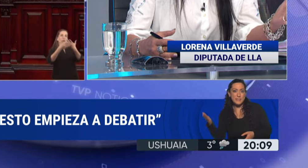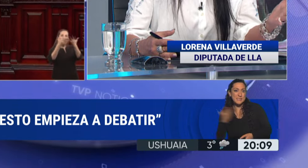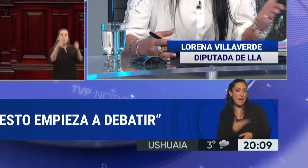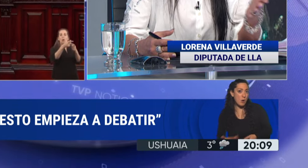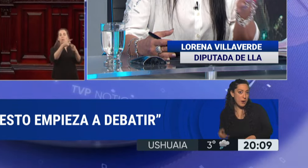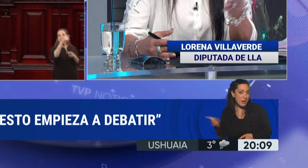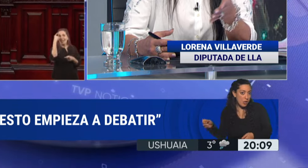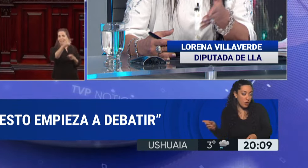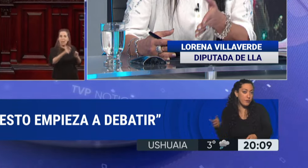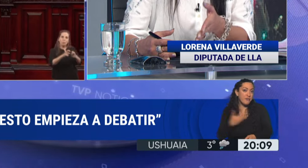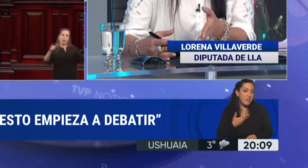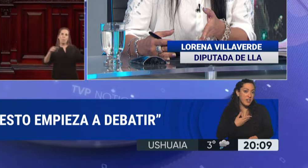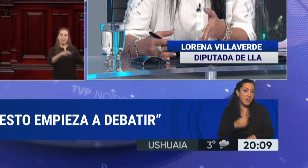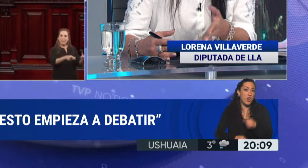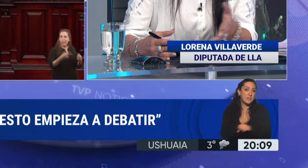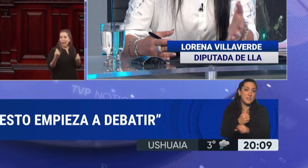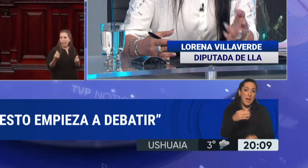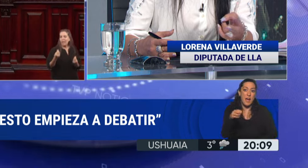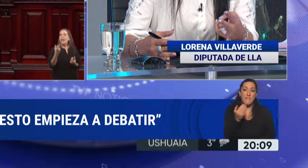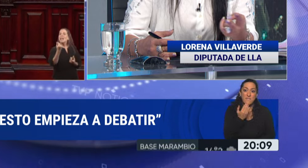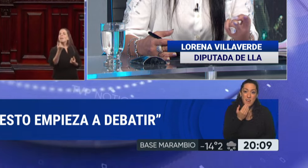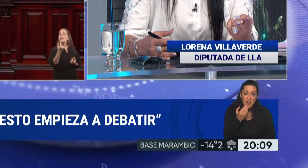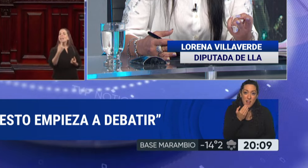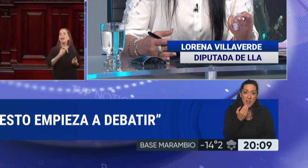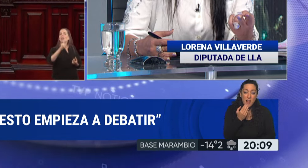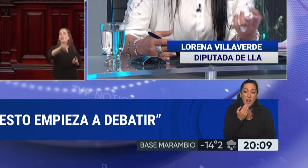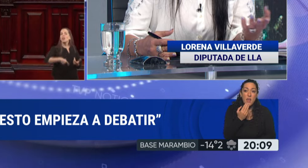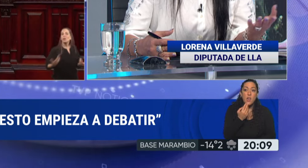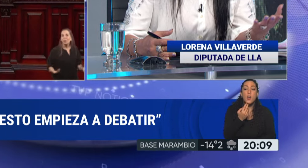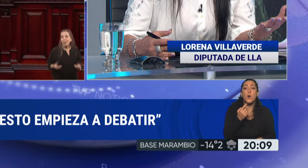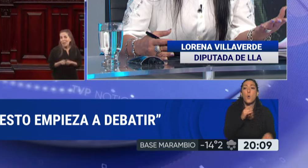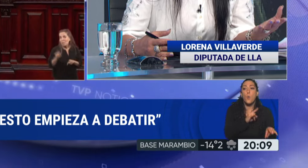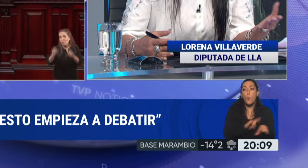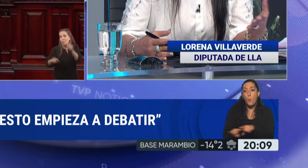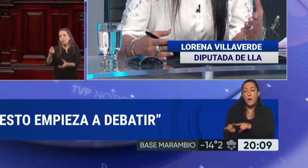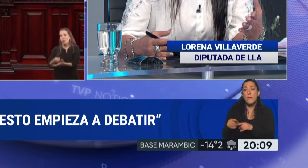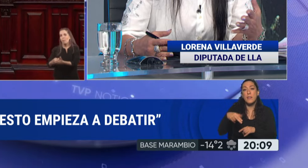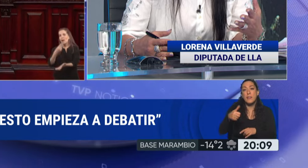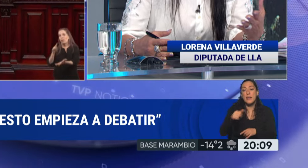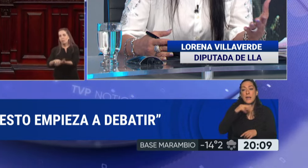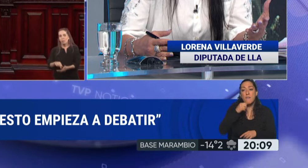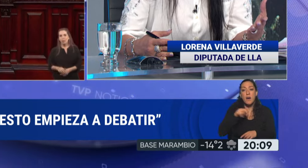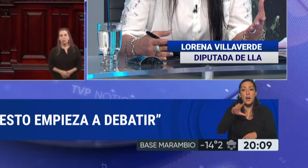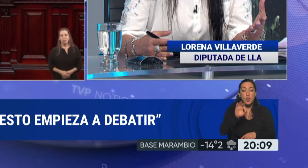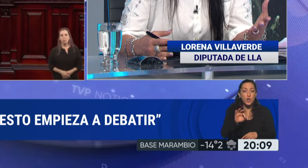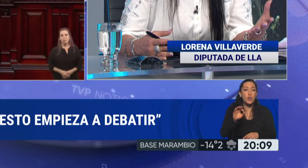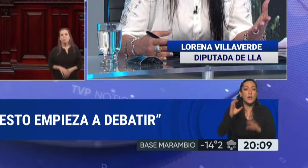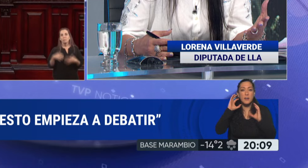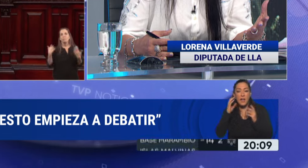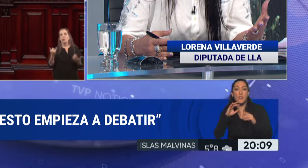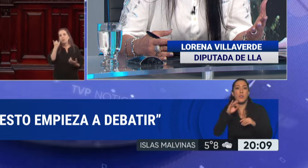febrero de este año y abril ha gastado en dos webs del señor Navarro destape web y radio web